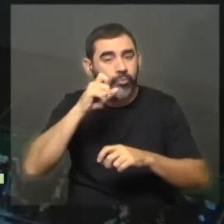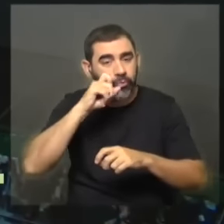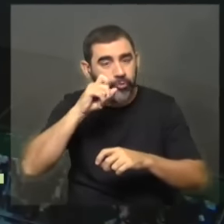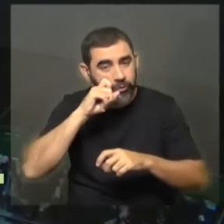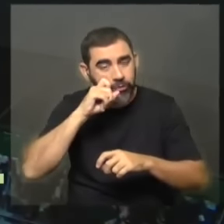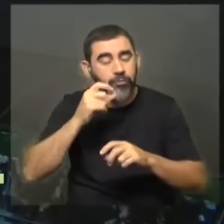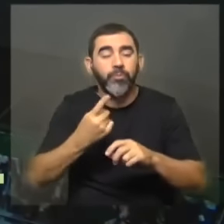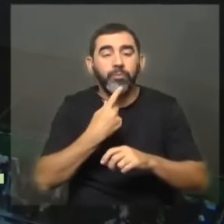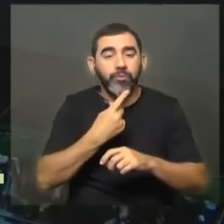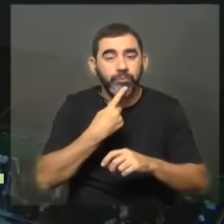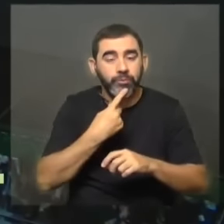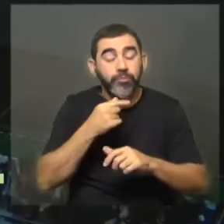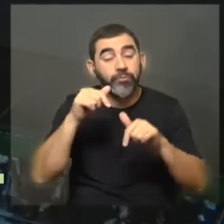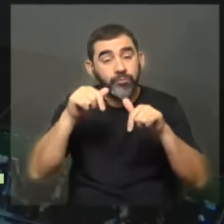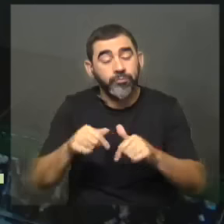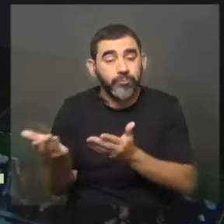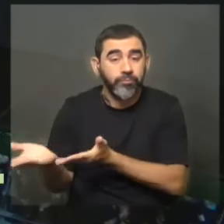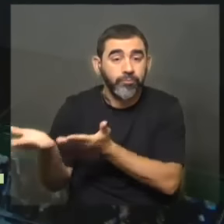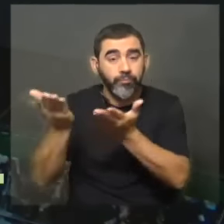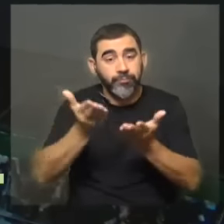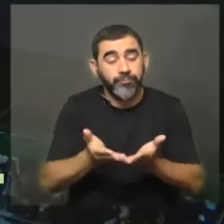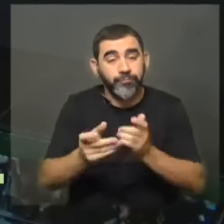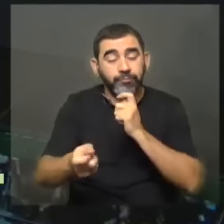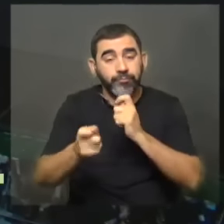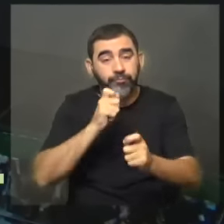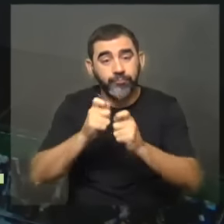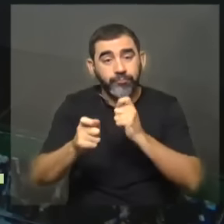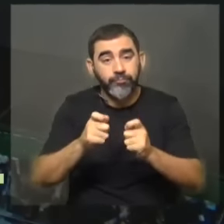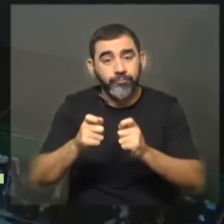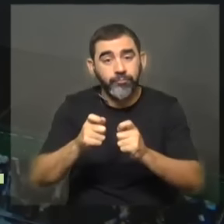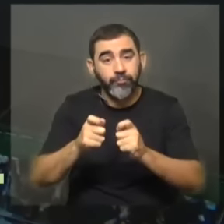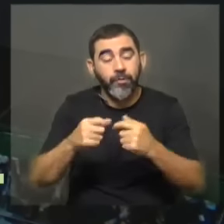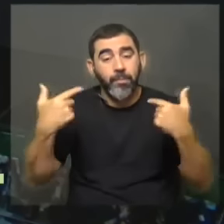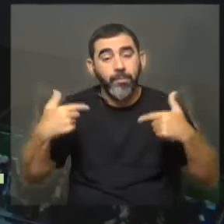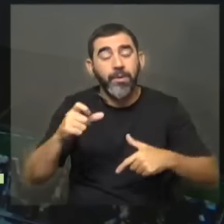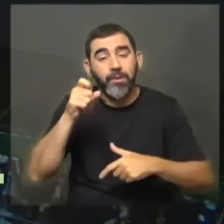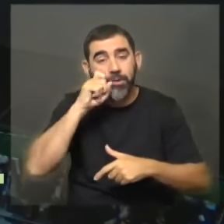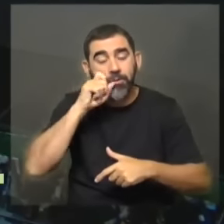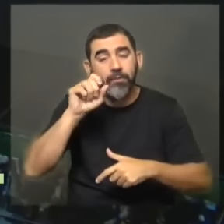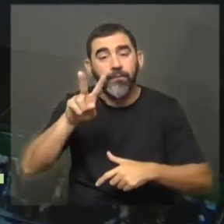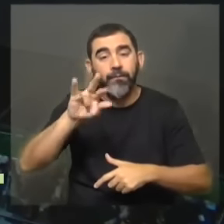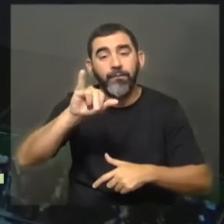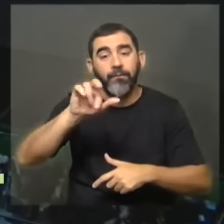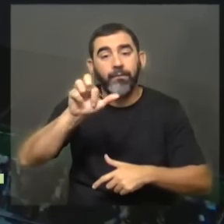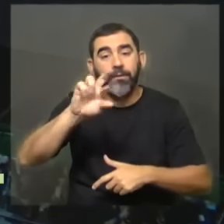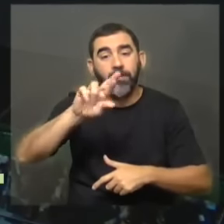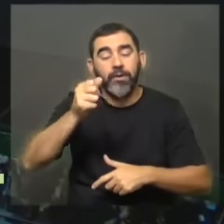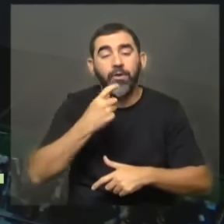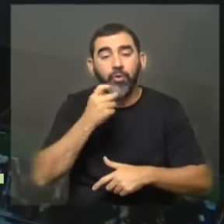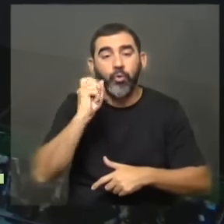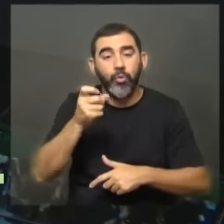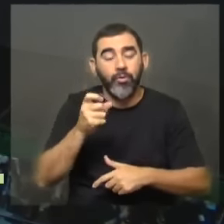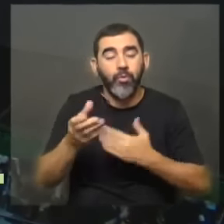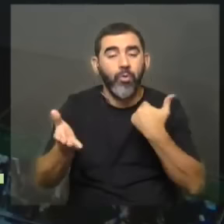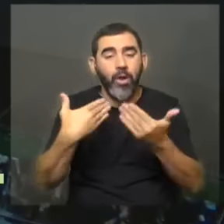hablar de temas políticos vamos a estar recibiendo nuestra entrevista central al ministro de turismo tabaré Viera del partido Colorado